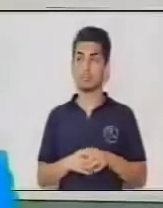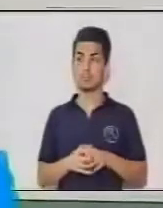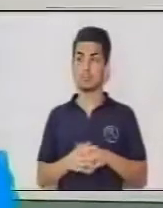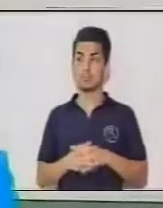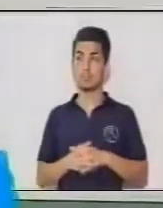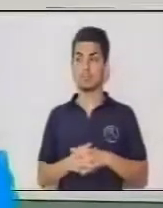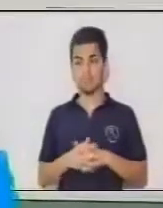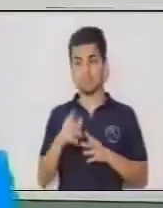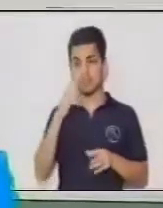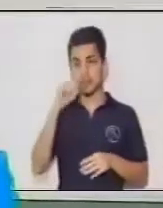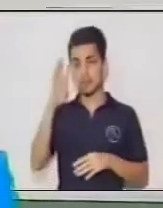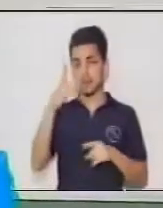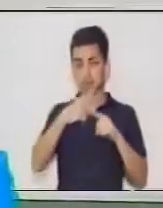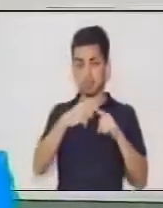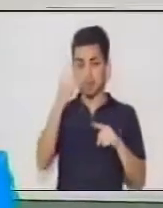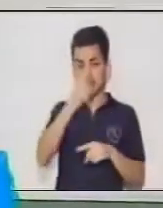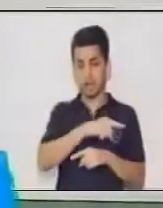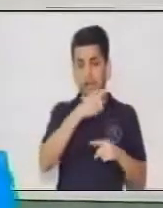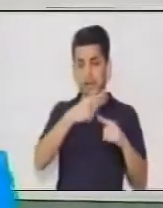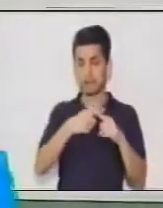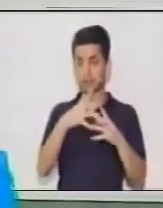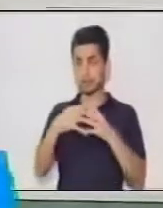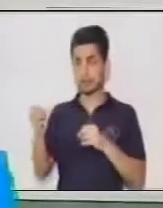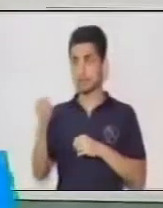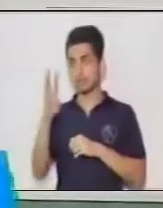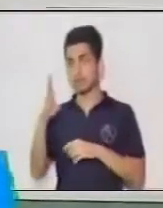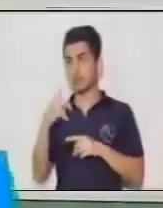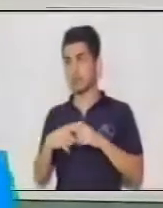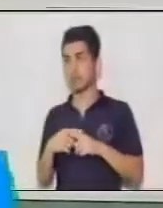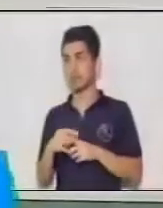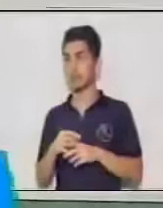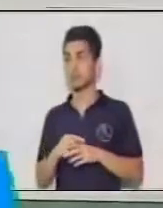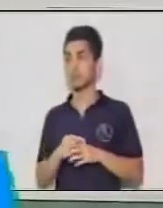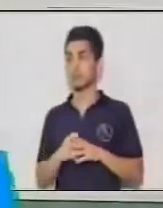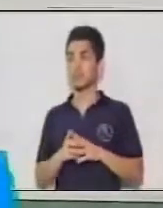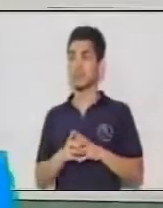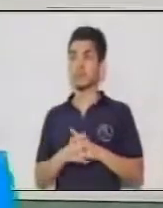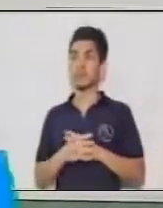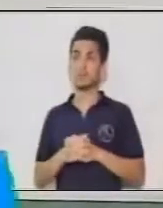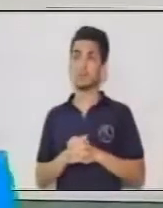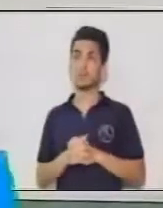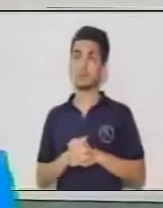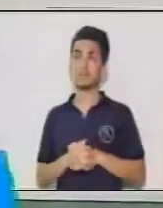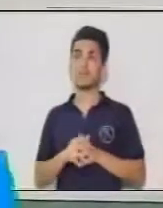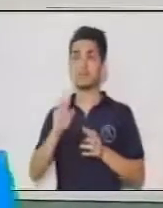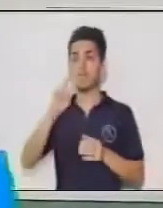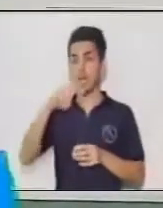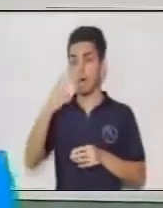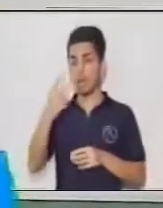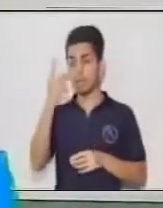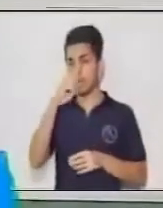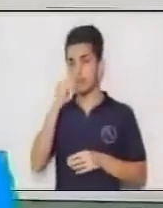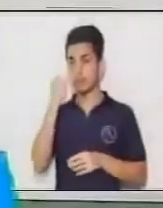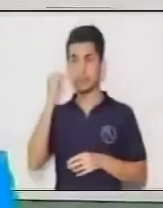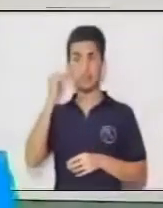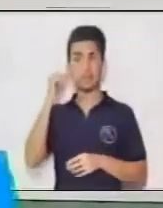4x. Pero recordemos que al entrar a la división le vamos a cambiar signo. Igual